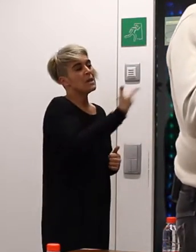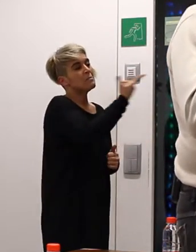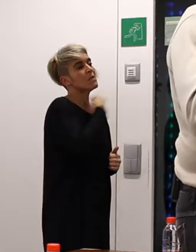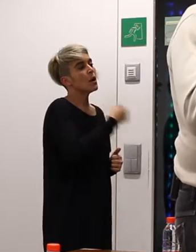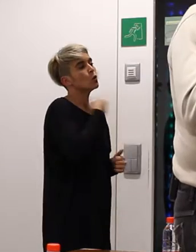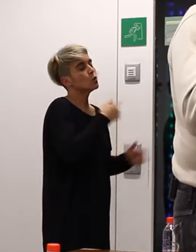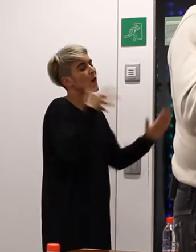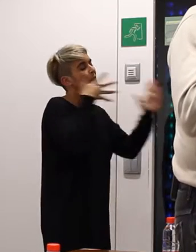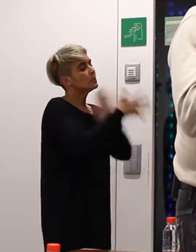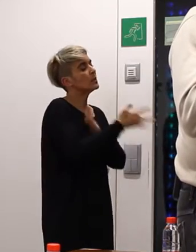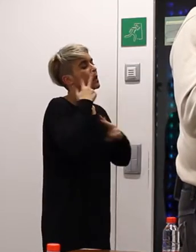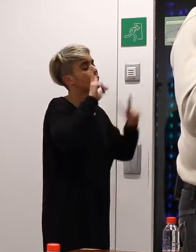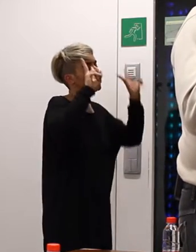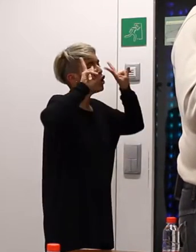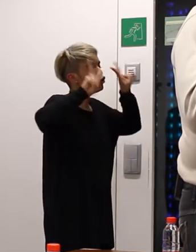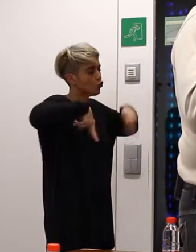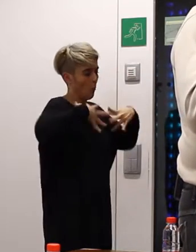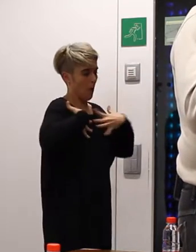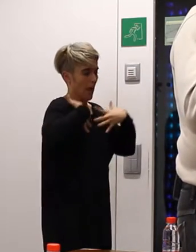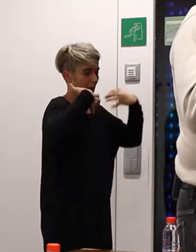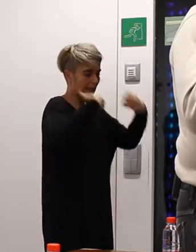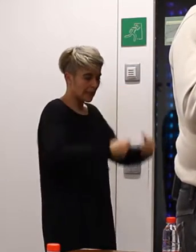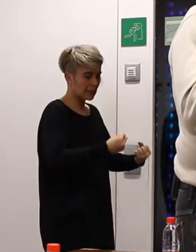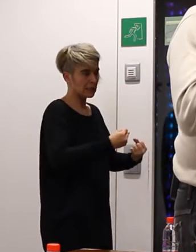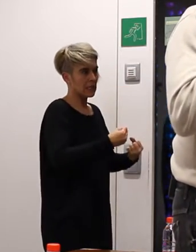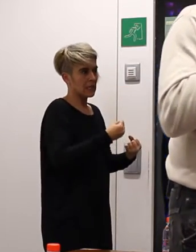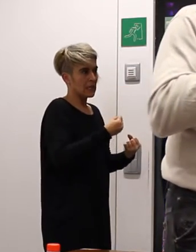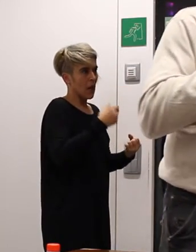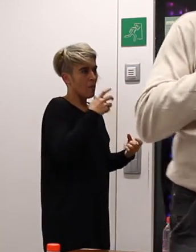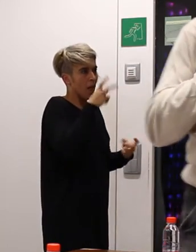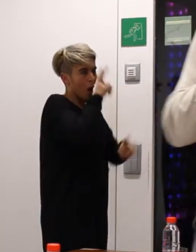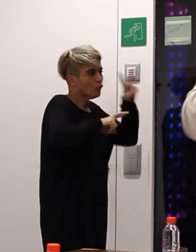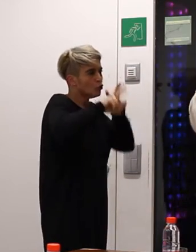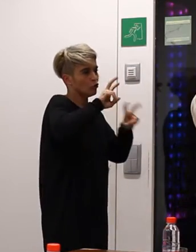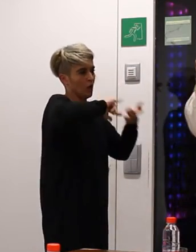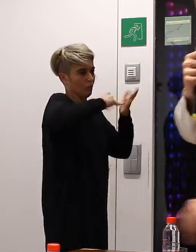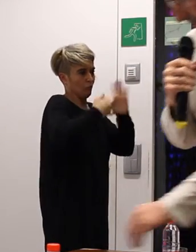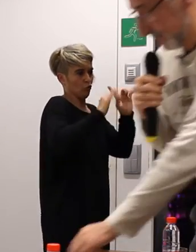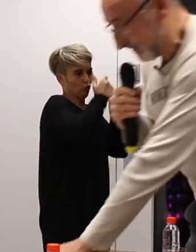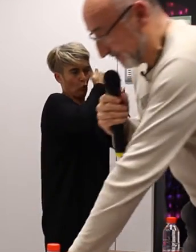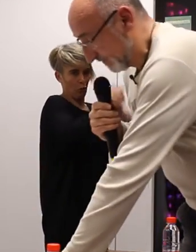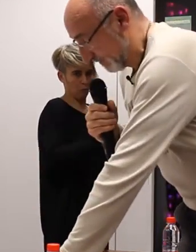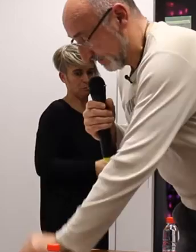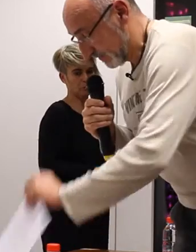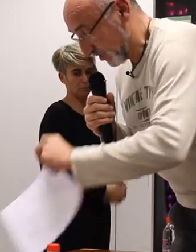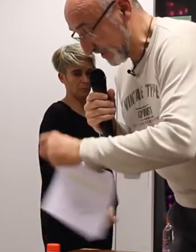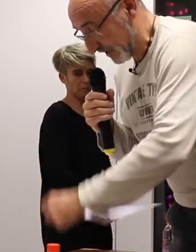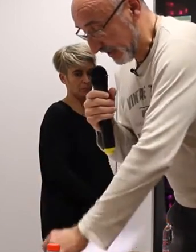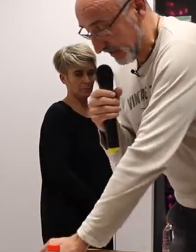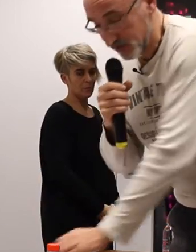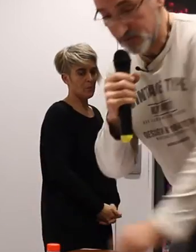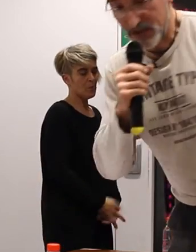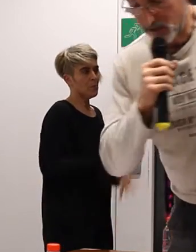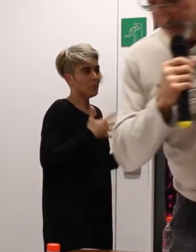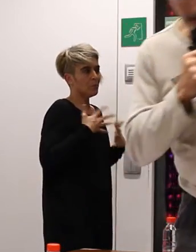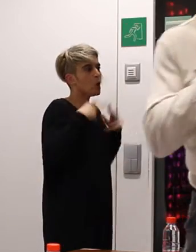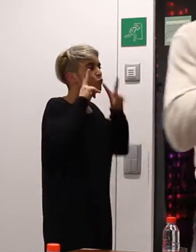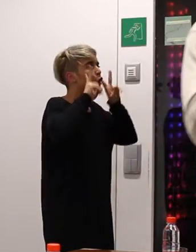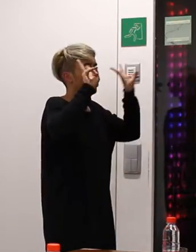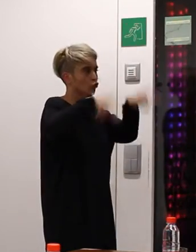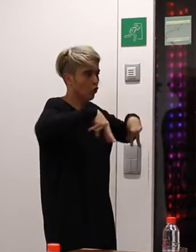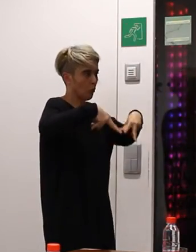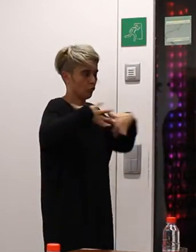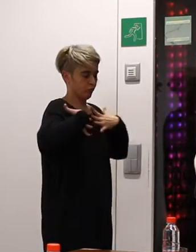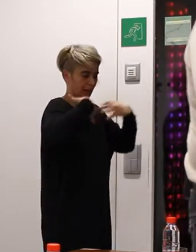estamos haciendo en Soma Energía para salir de aquí. Veréis, Soma Energía es una